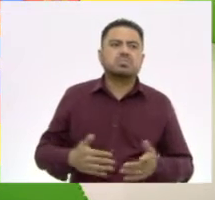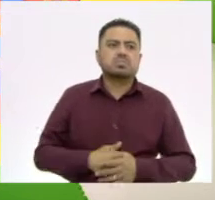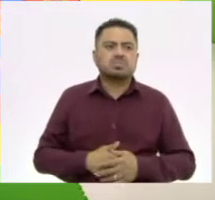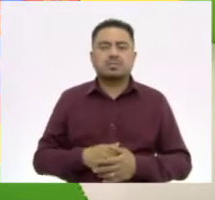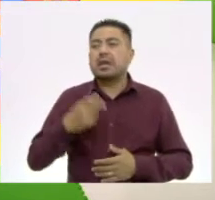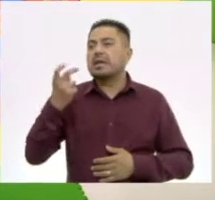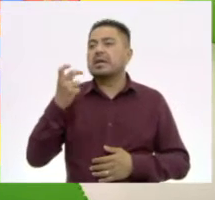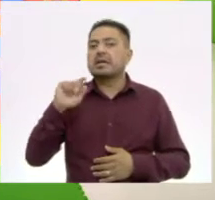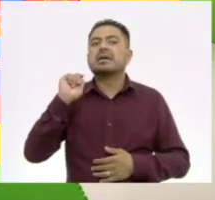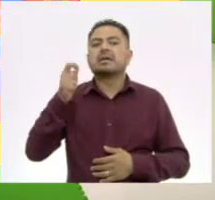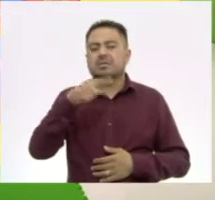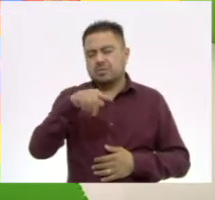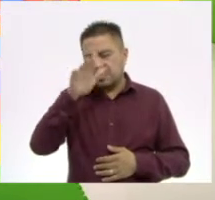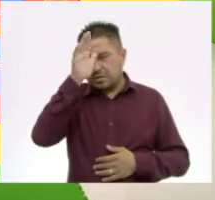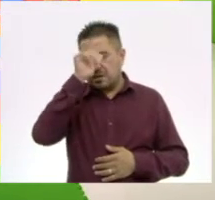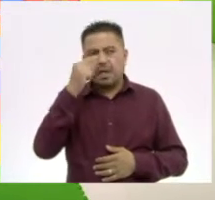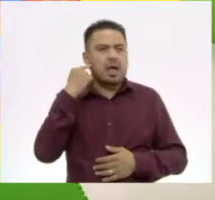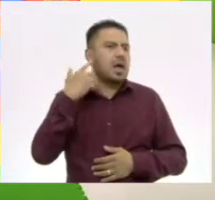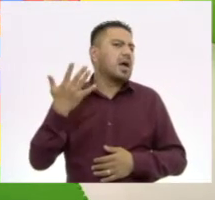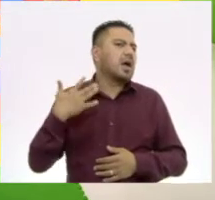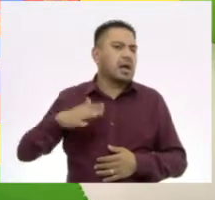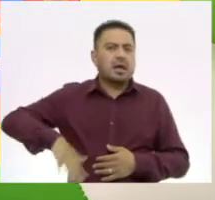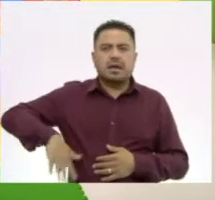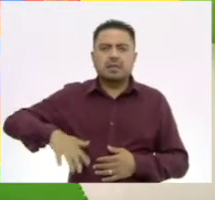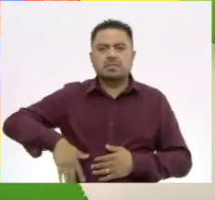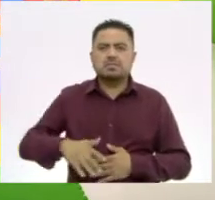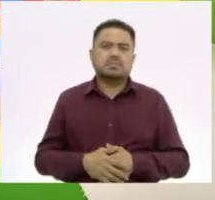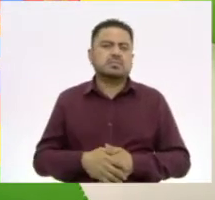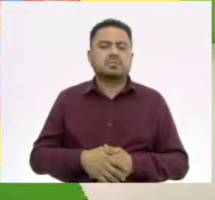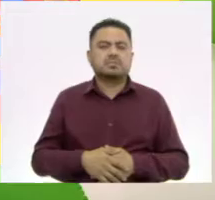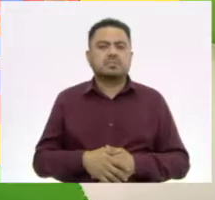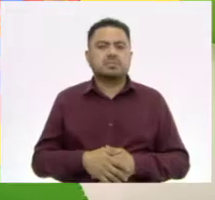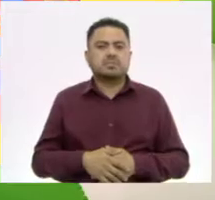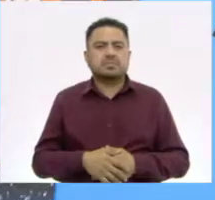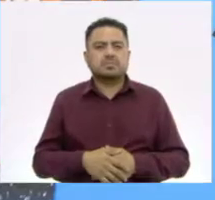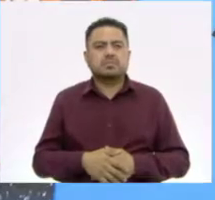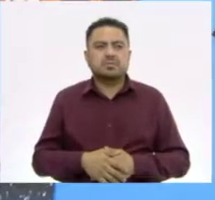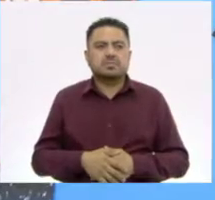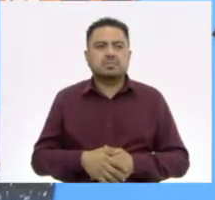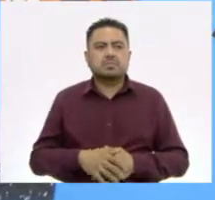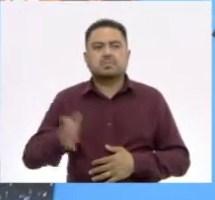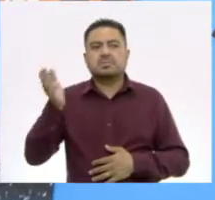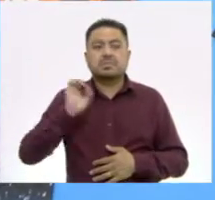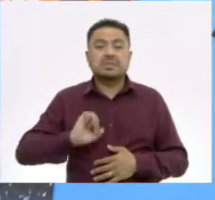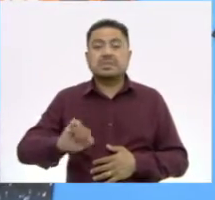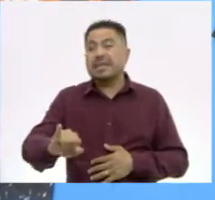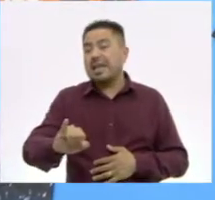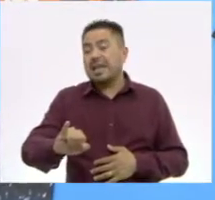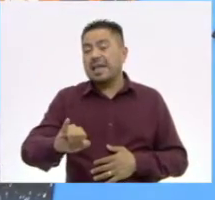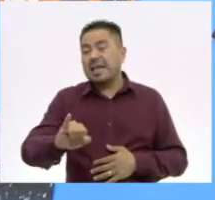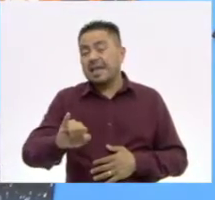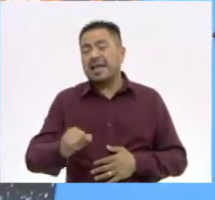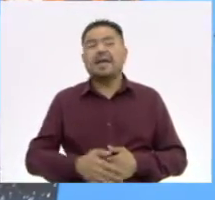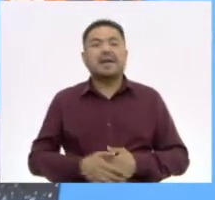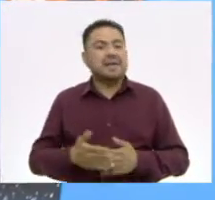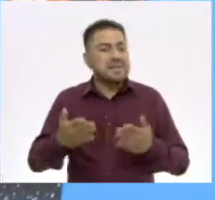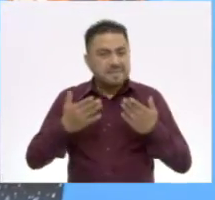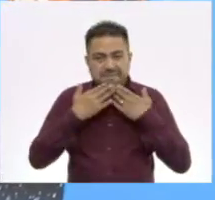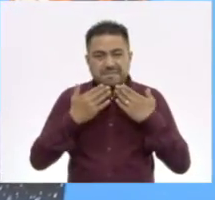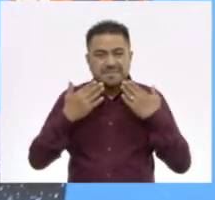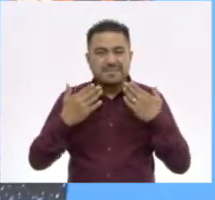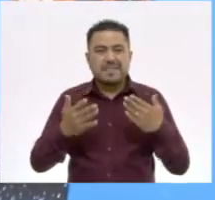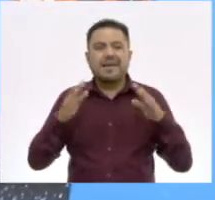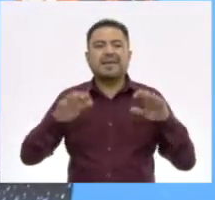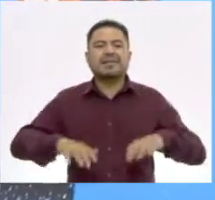y esa recuerdan haberla escuchado no sí sí muy bien